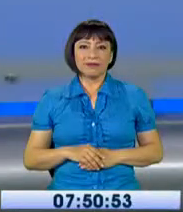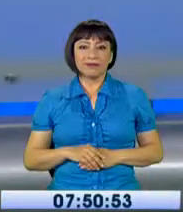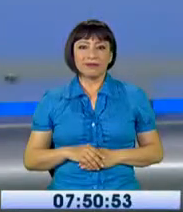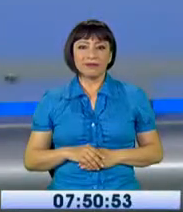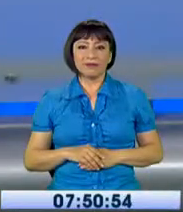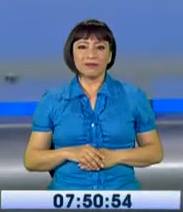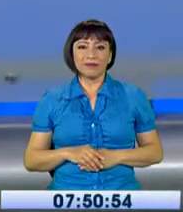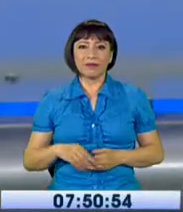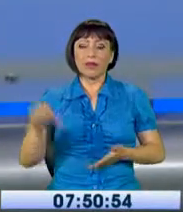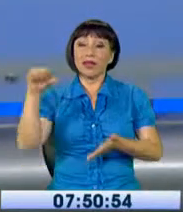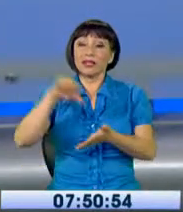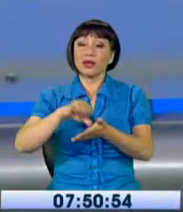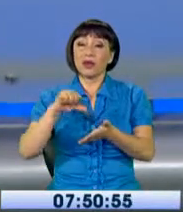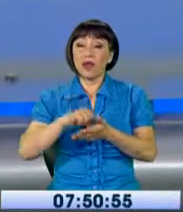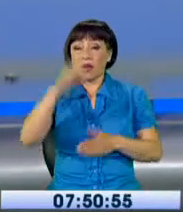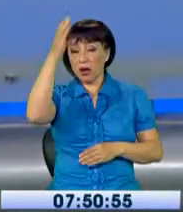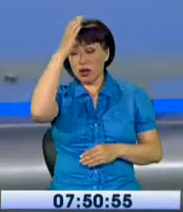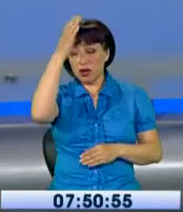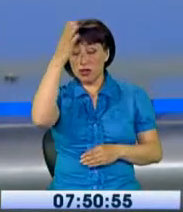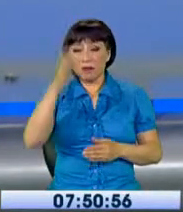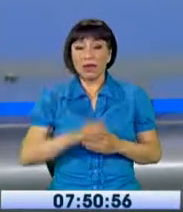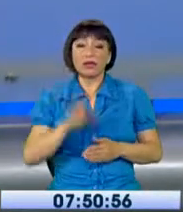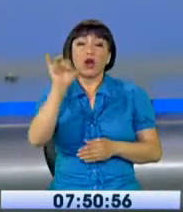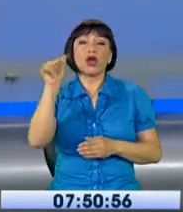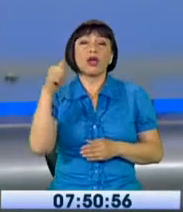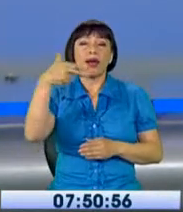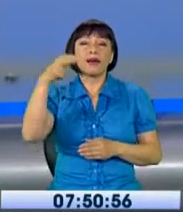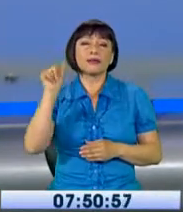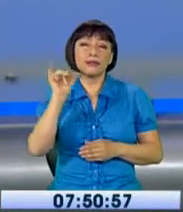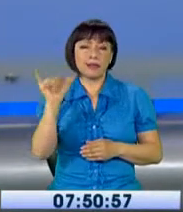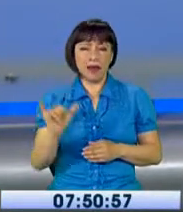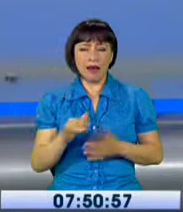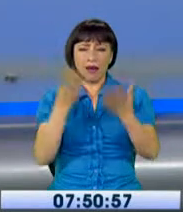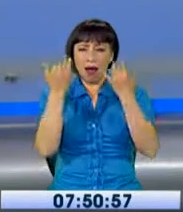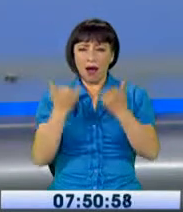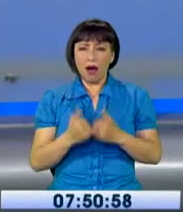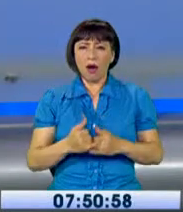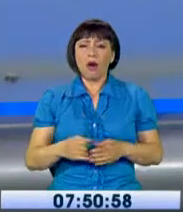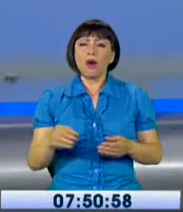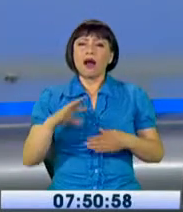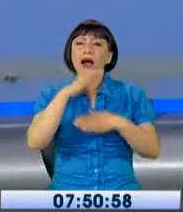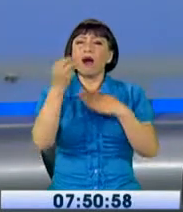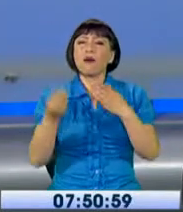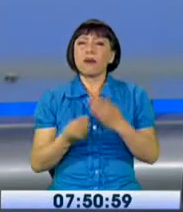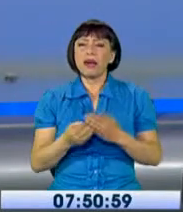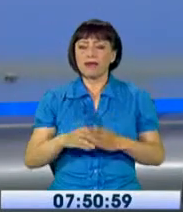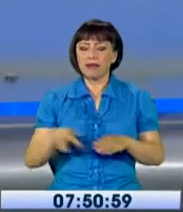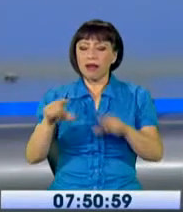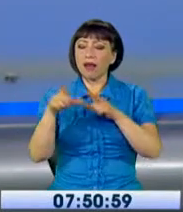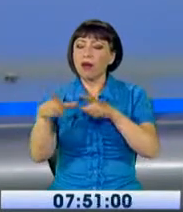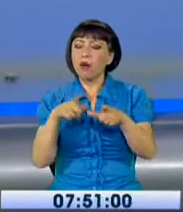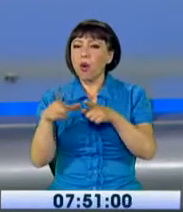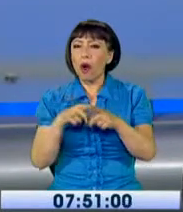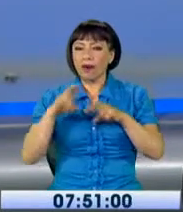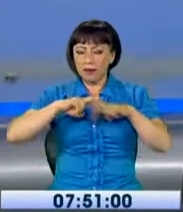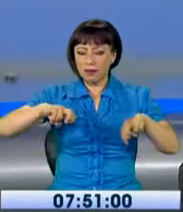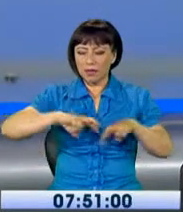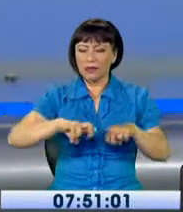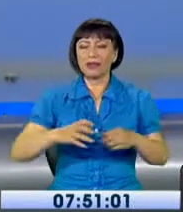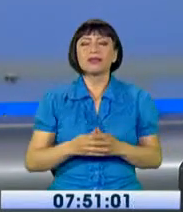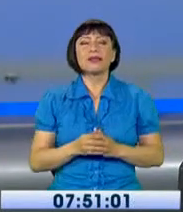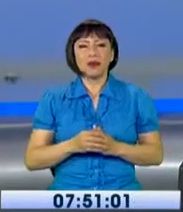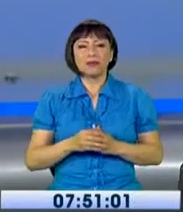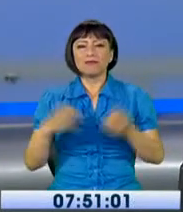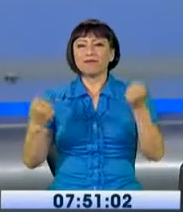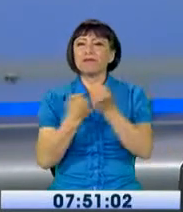La ciudad del conocimiento, Yachay, contará con un centro de investigación en el área textil con soporte de la Universidad Estatal de Carolina del Norte en Estados Unidos. El